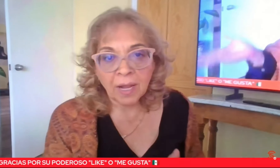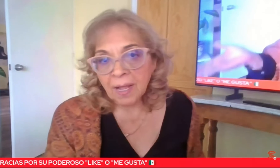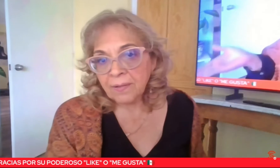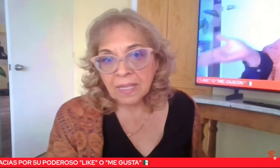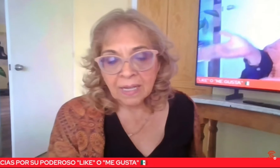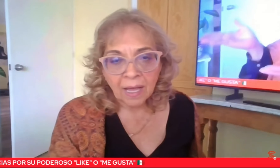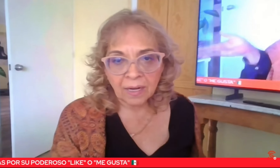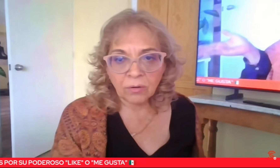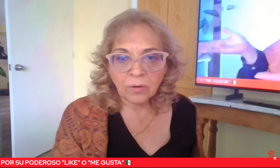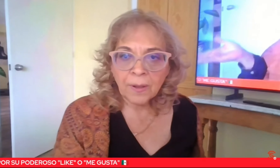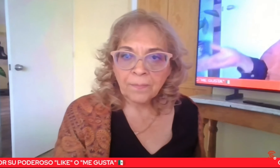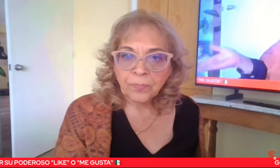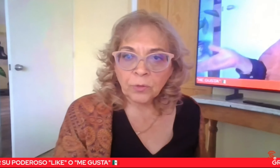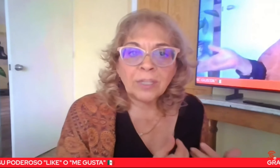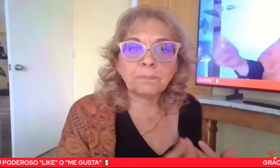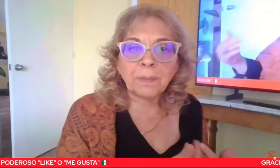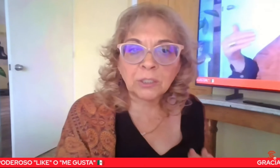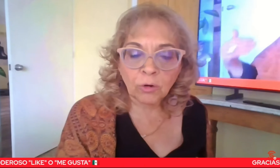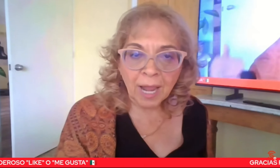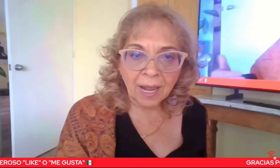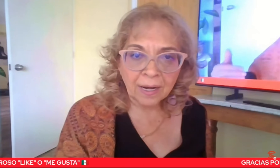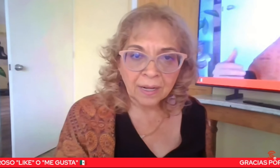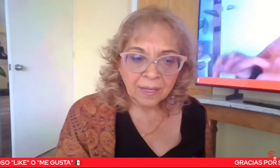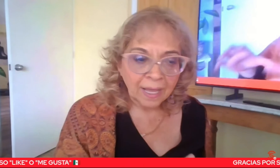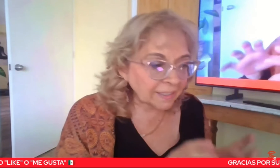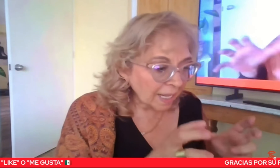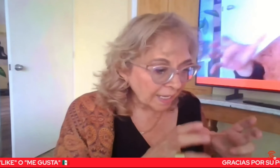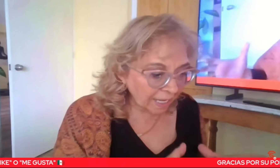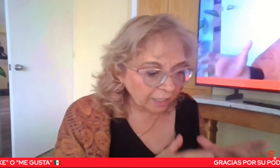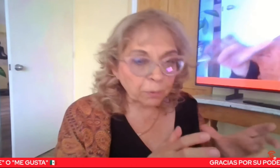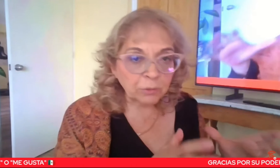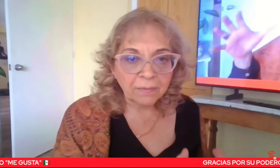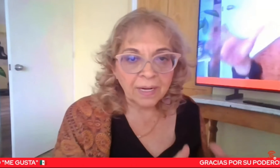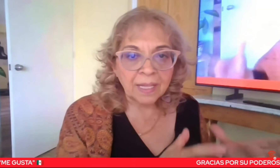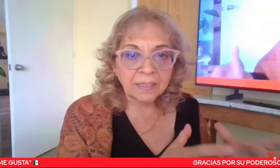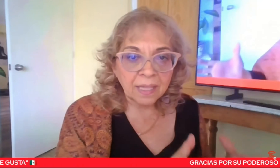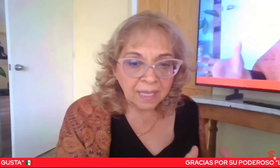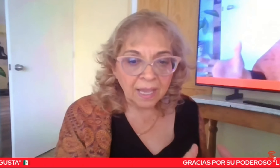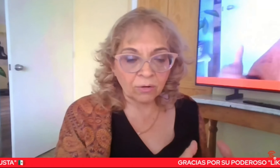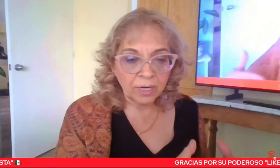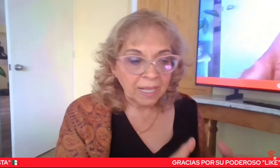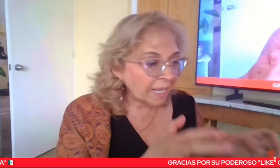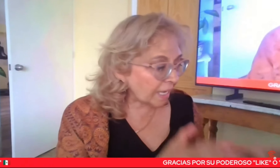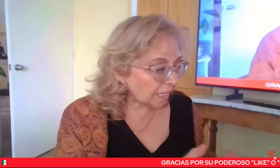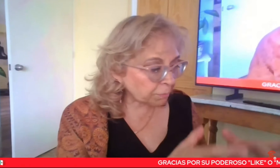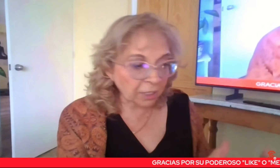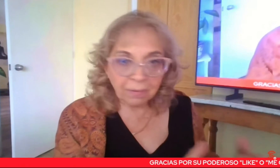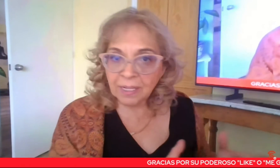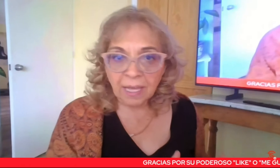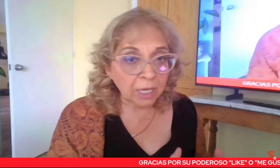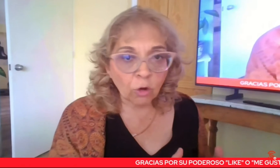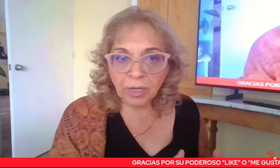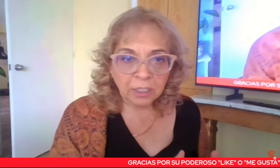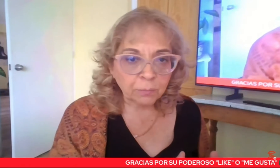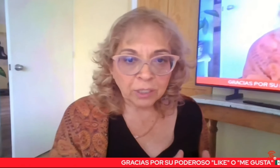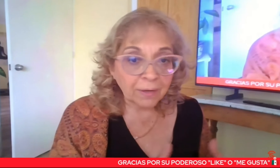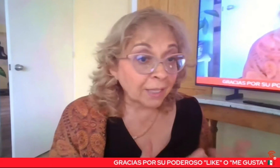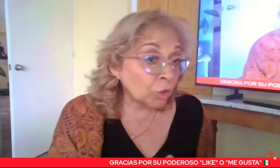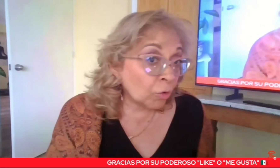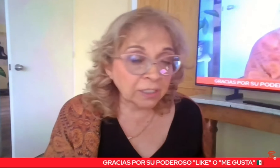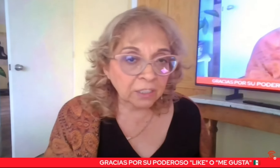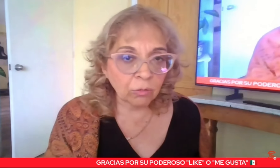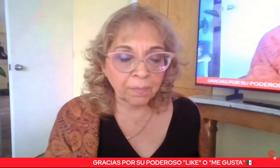persona indicada, ¿no? No es personal, es qué responsabilidad te dieron y qué responsabilidad y con qué